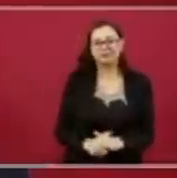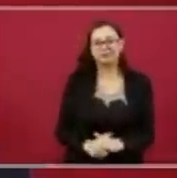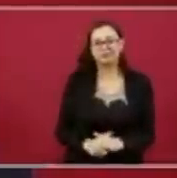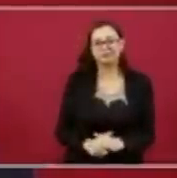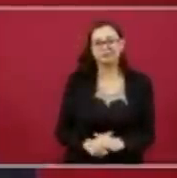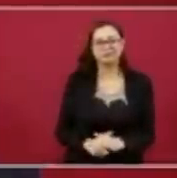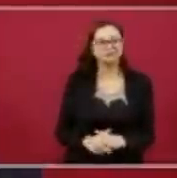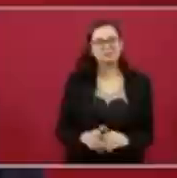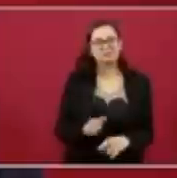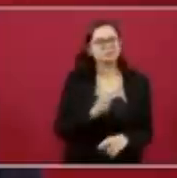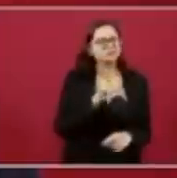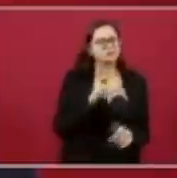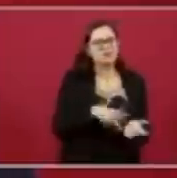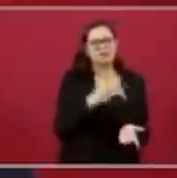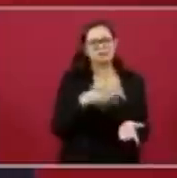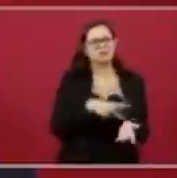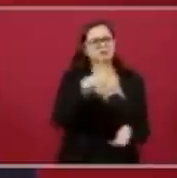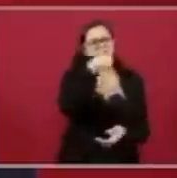Cada gobernador.